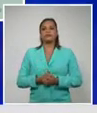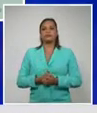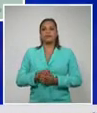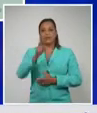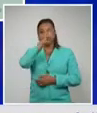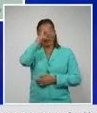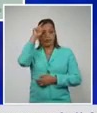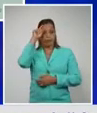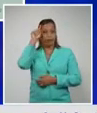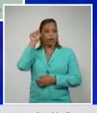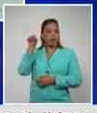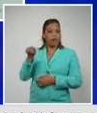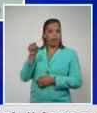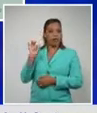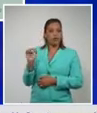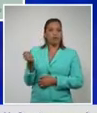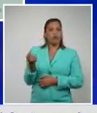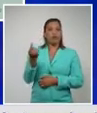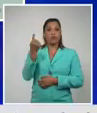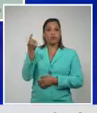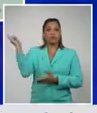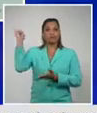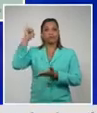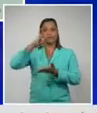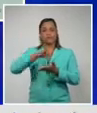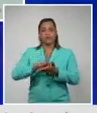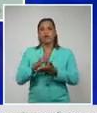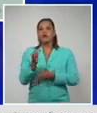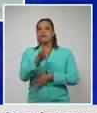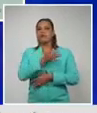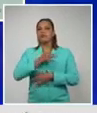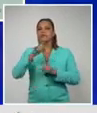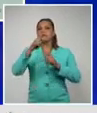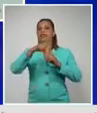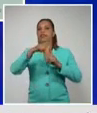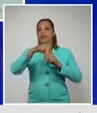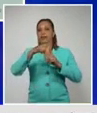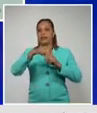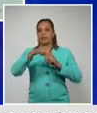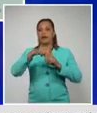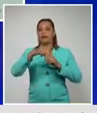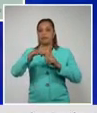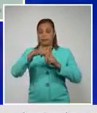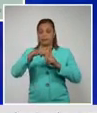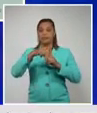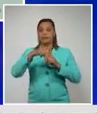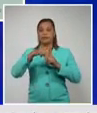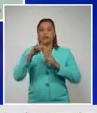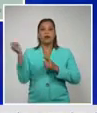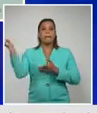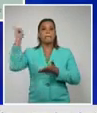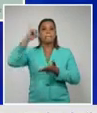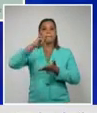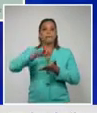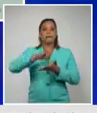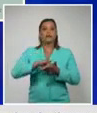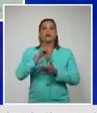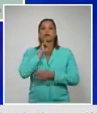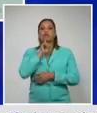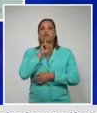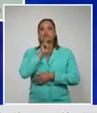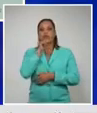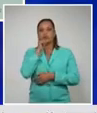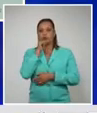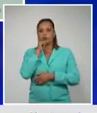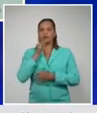se diagnostica un caso importado en el municipio Trinidad, que es un viajero cubano procedente de Rusia.